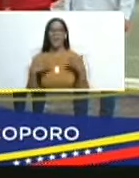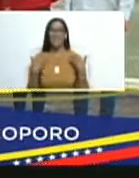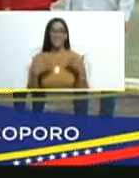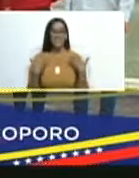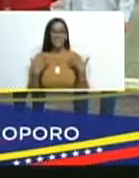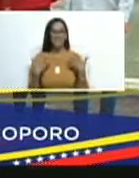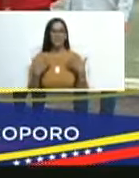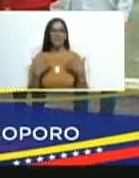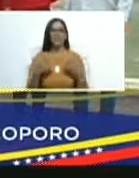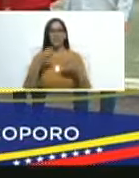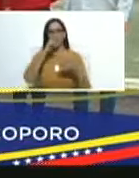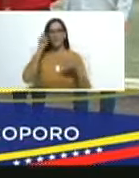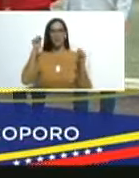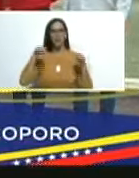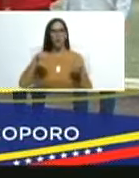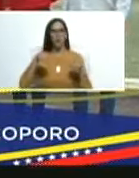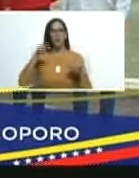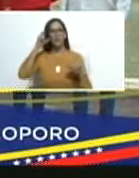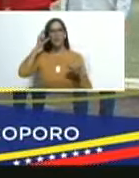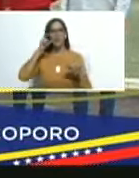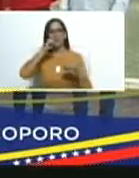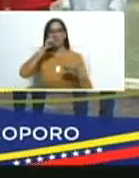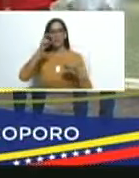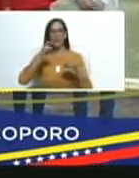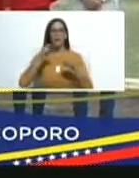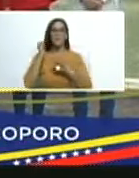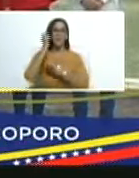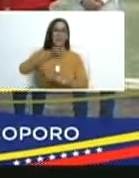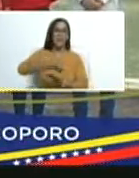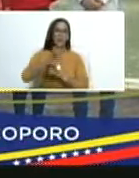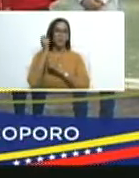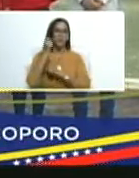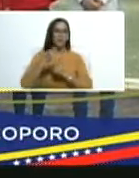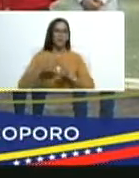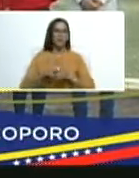contento, celebrando hoy el Día del Pescador y los